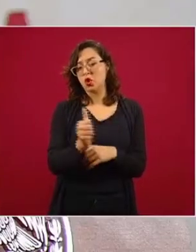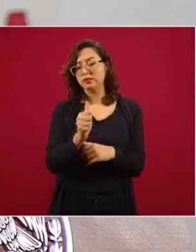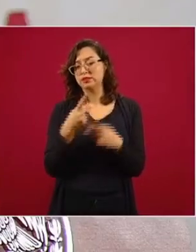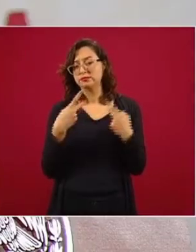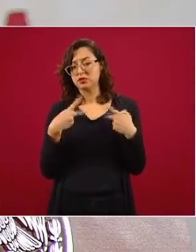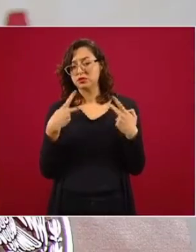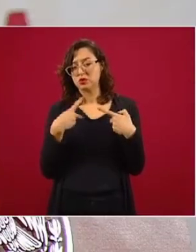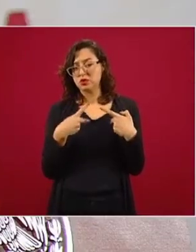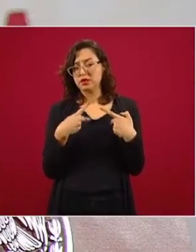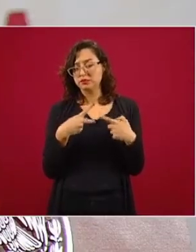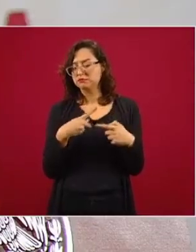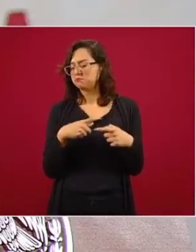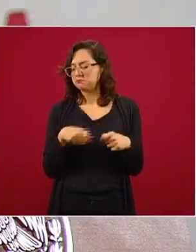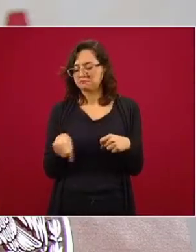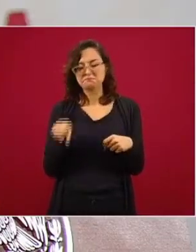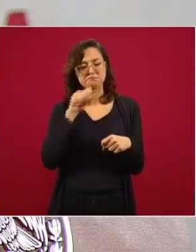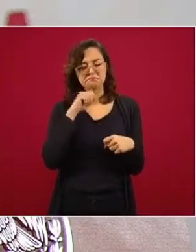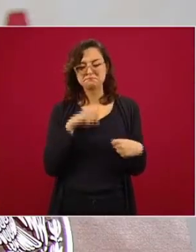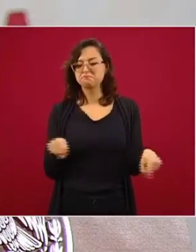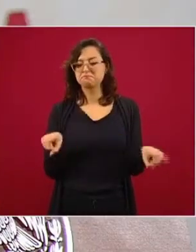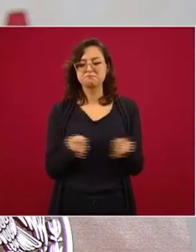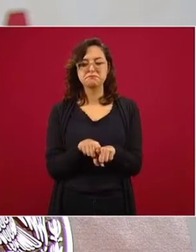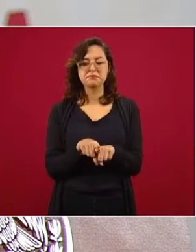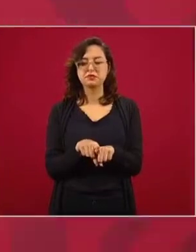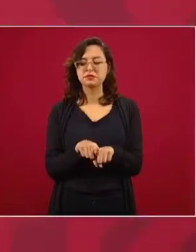normas que exige